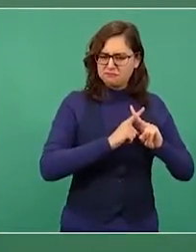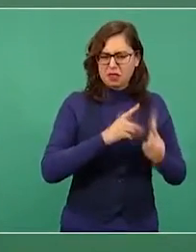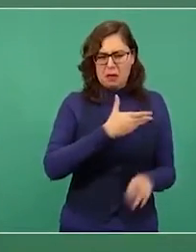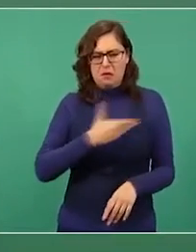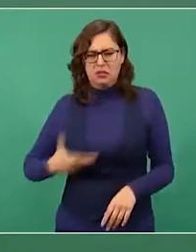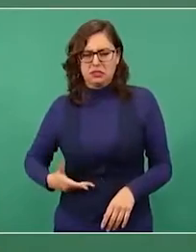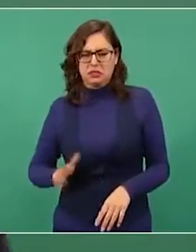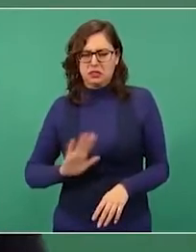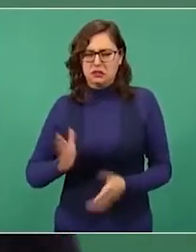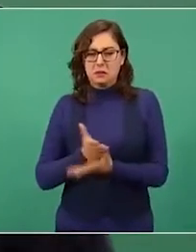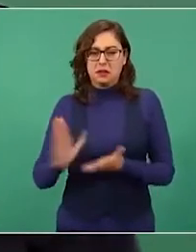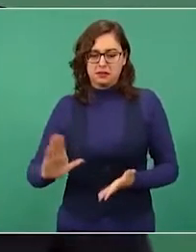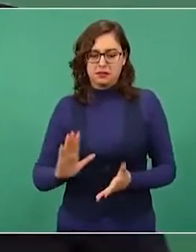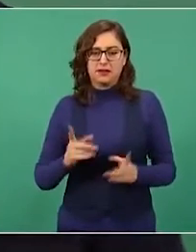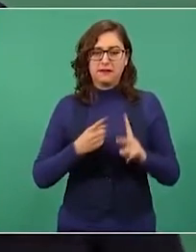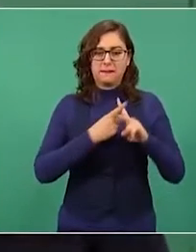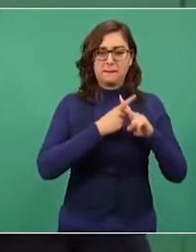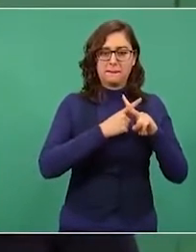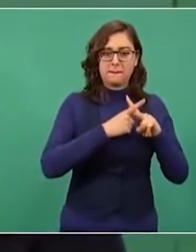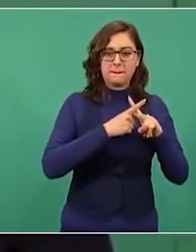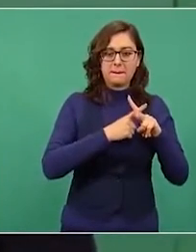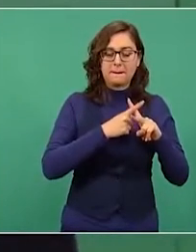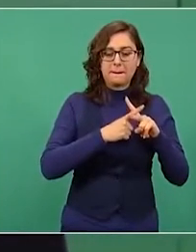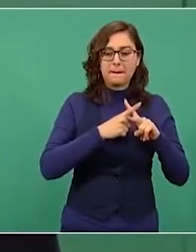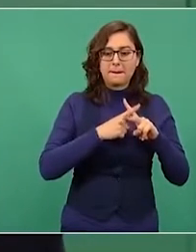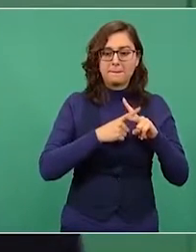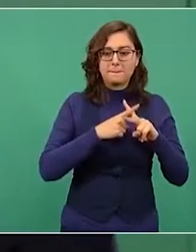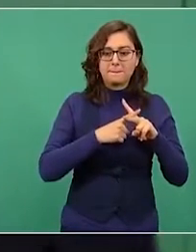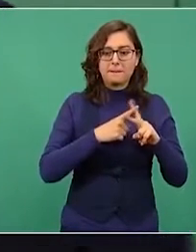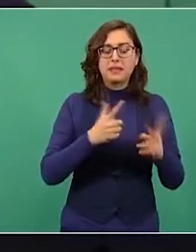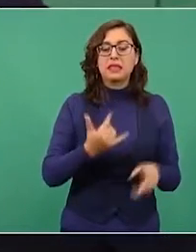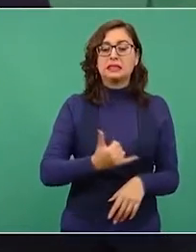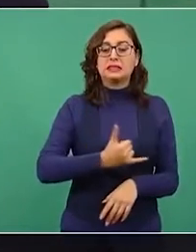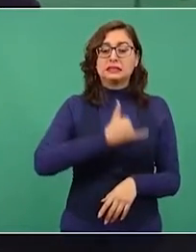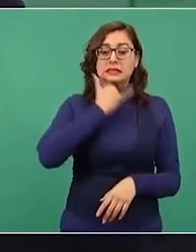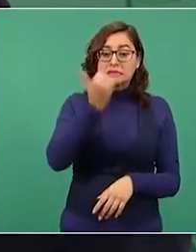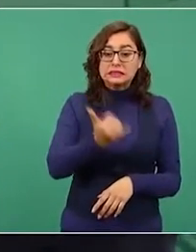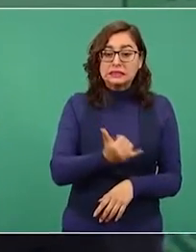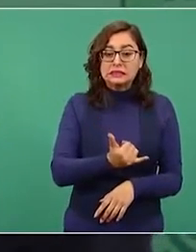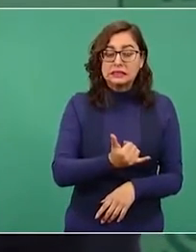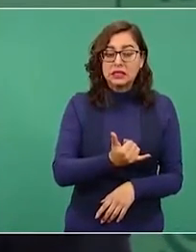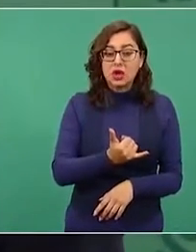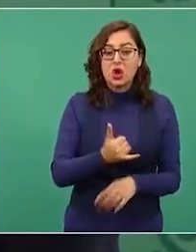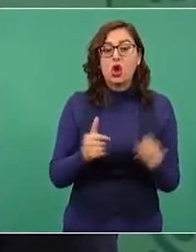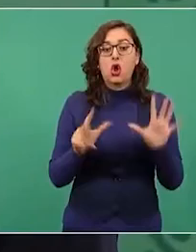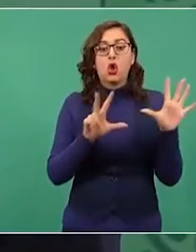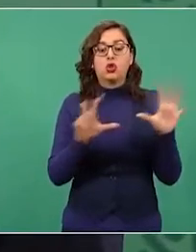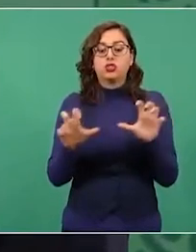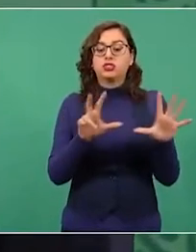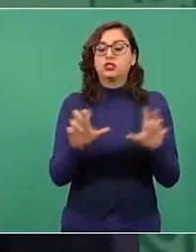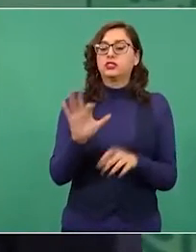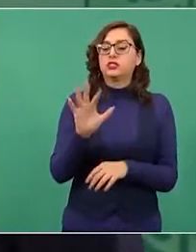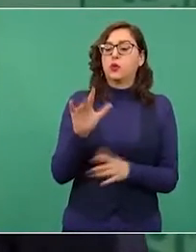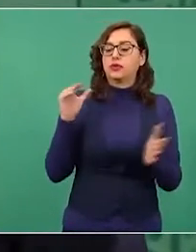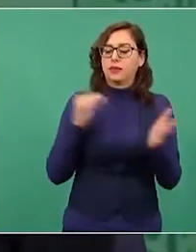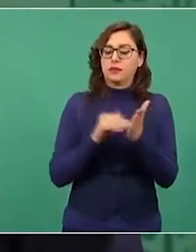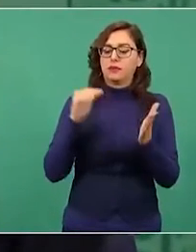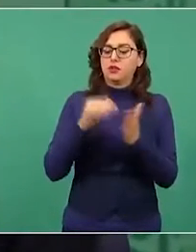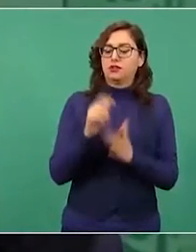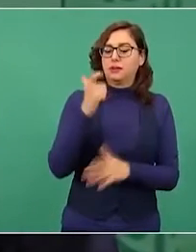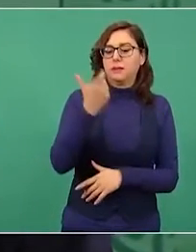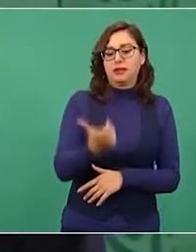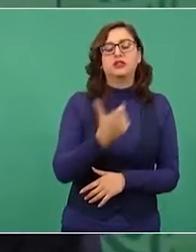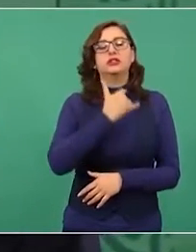presidente, por último, que se equivoca. Ay, perdón. Por 850 mil millones de